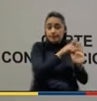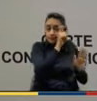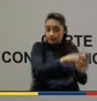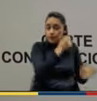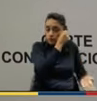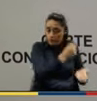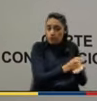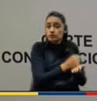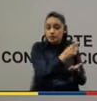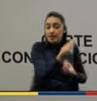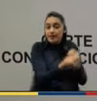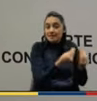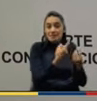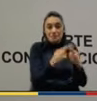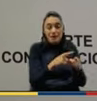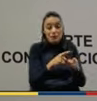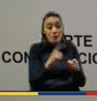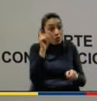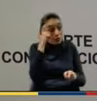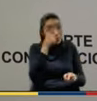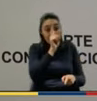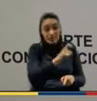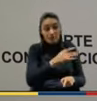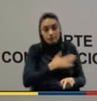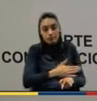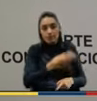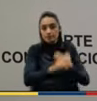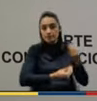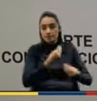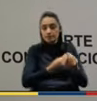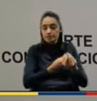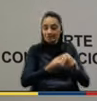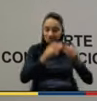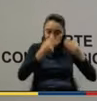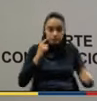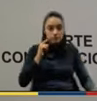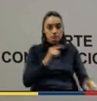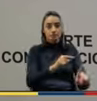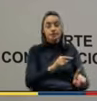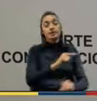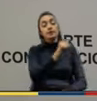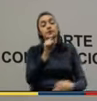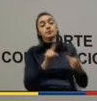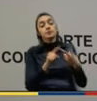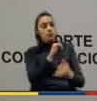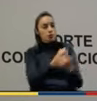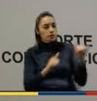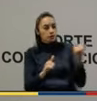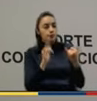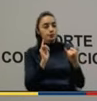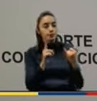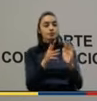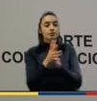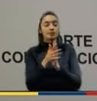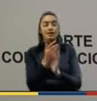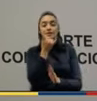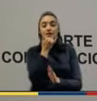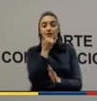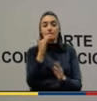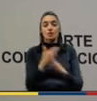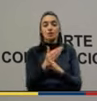hacer y que este gobierno debería tener la voluntad de hacerlo de forma más puntual. Y por último, para terminar, hay un problema de